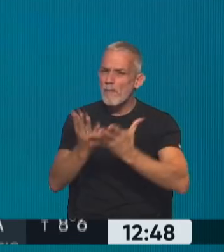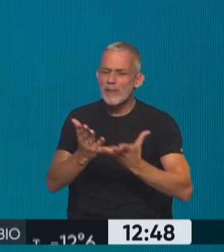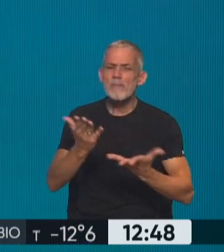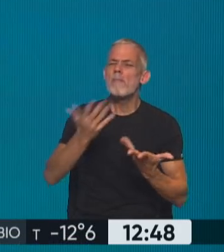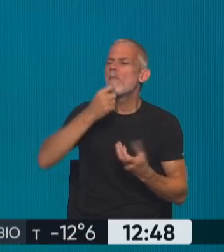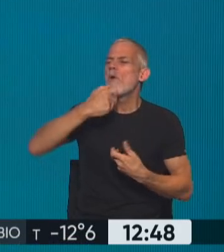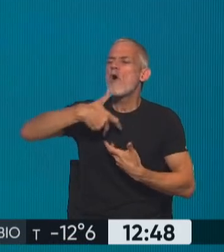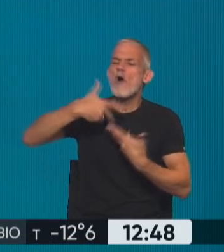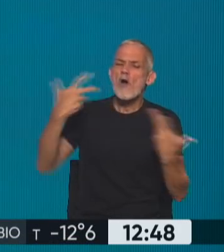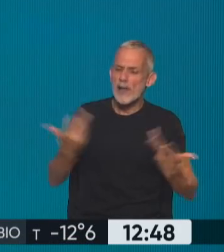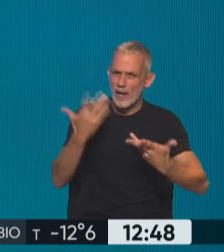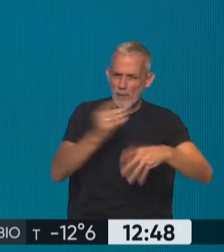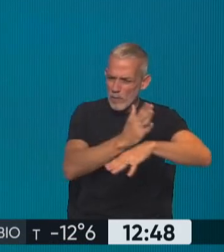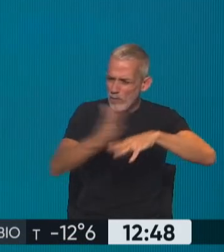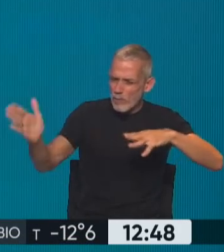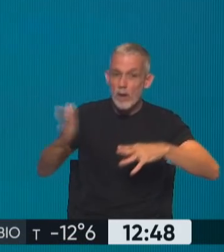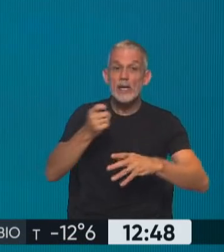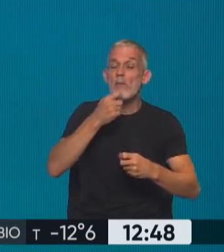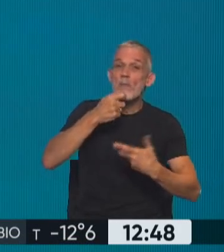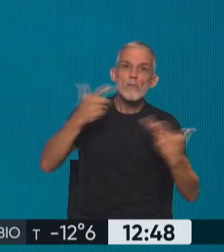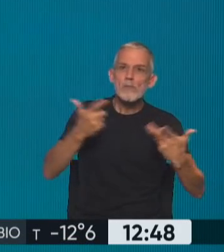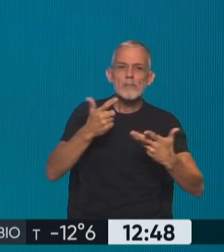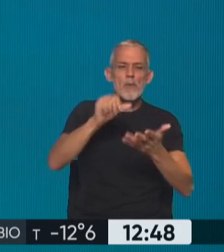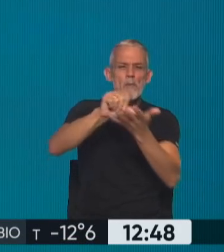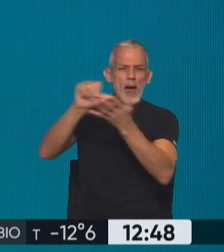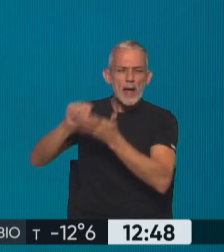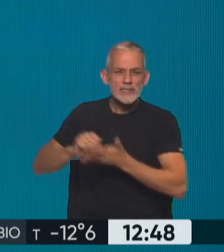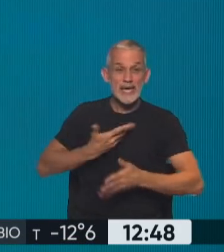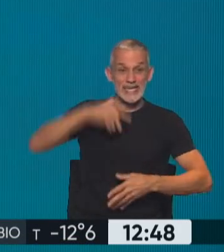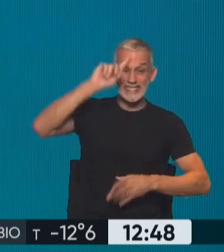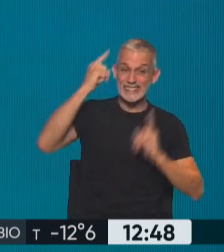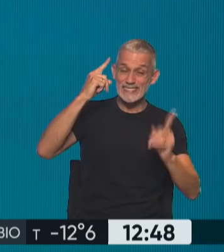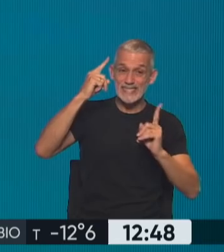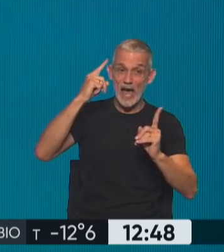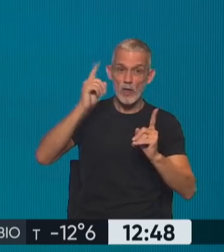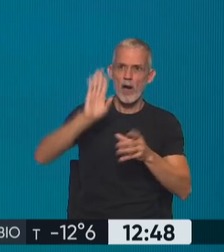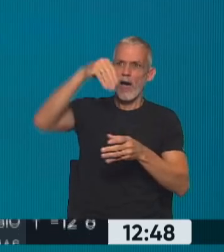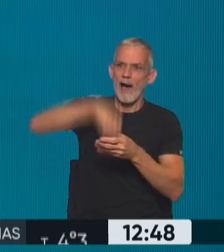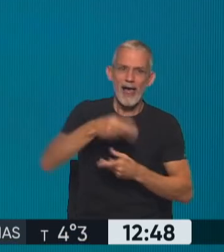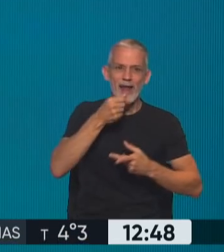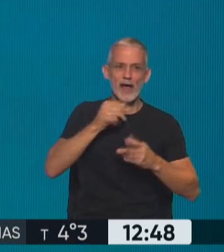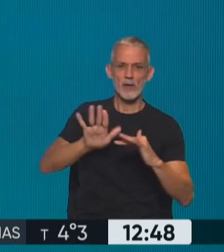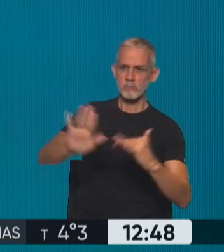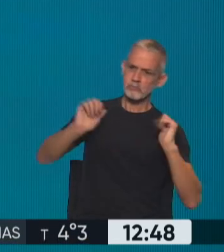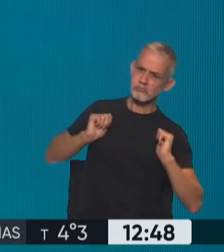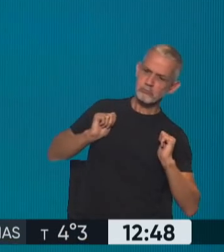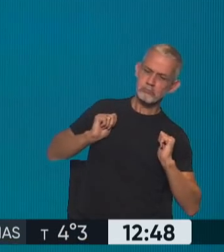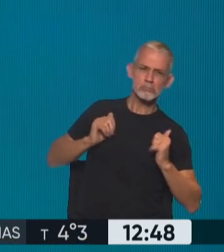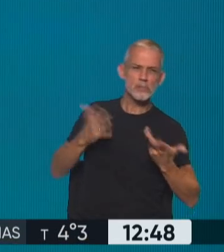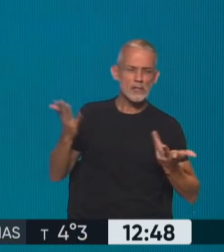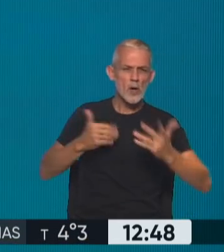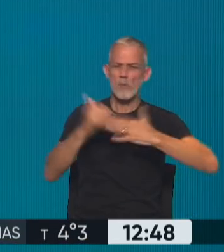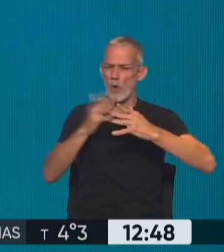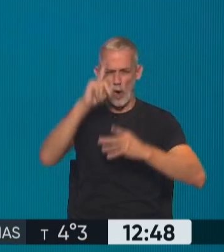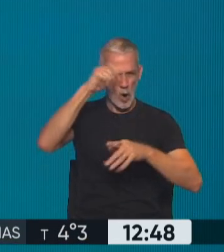nosotras, si los estados no hubieran intervenido